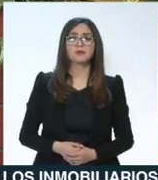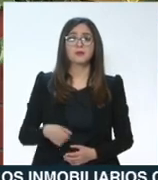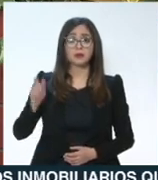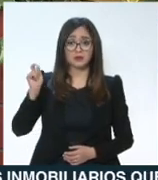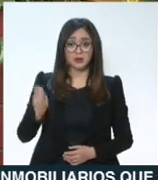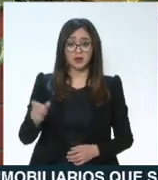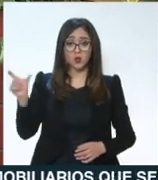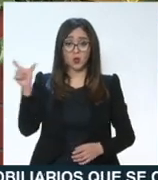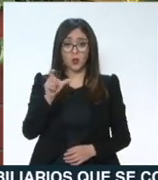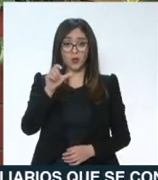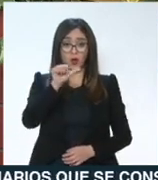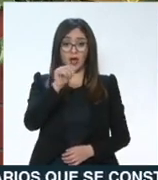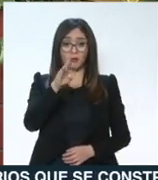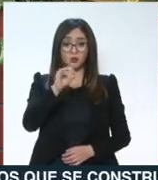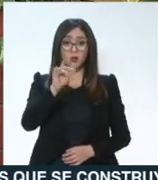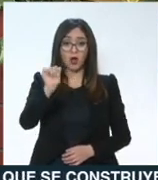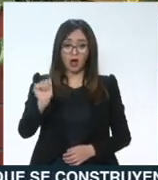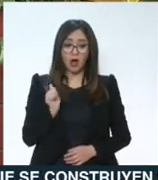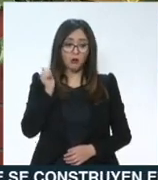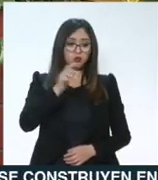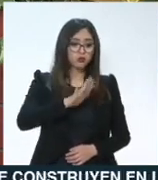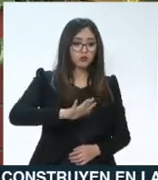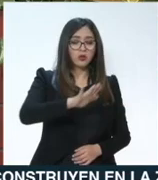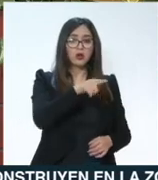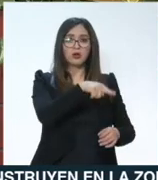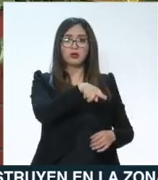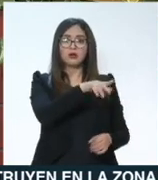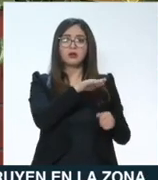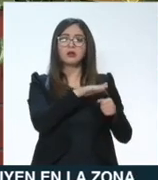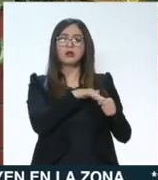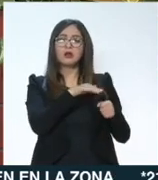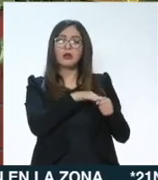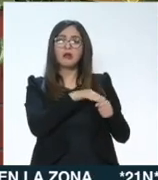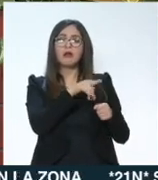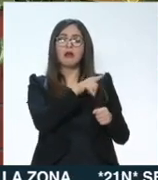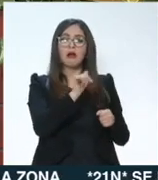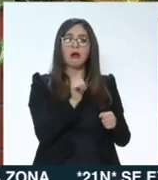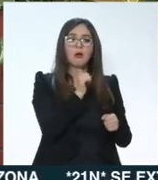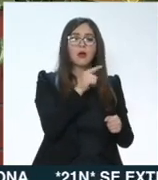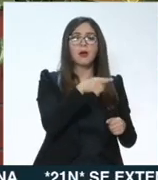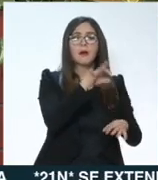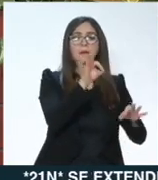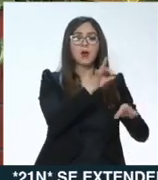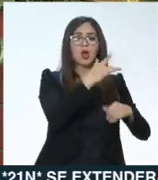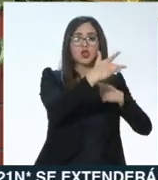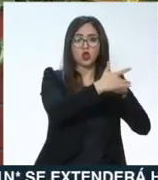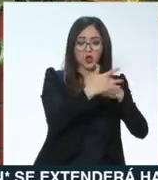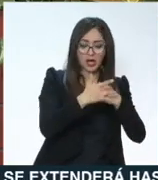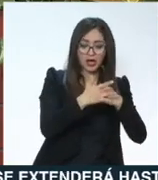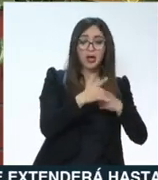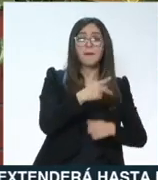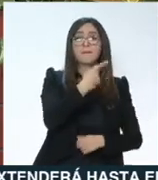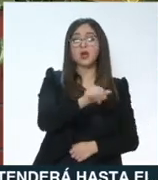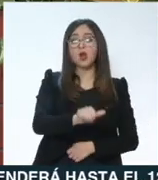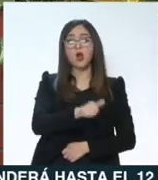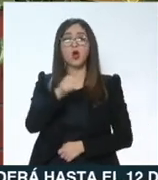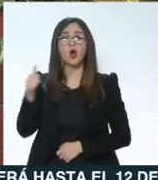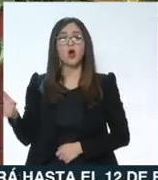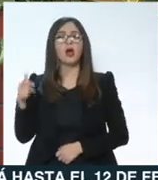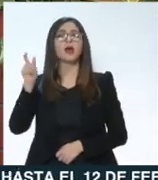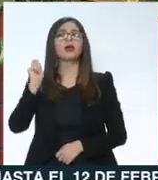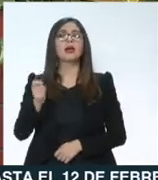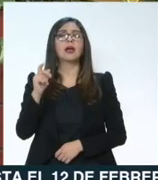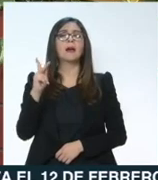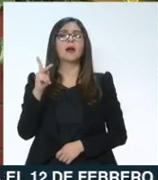un delito. Pero el acoso sexual, estas conductas que podrían parecer un piropo, tomarte una foto sin tu